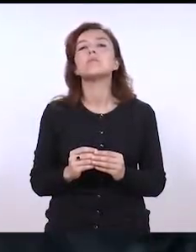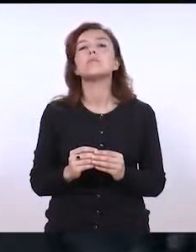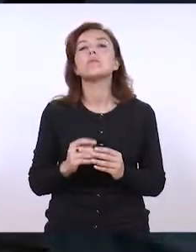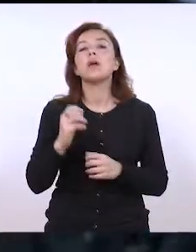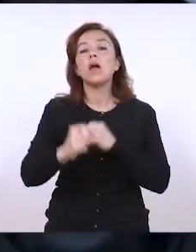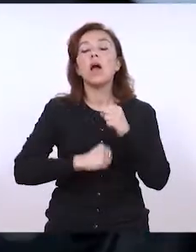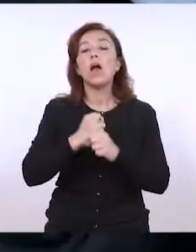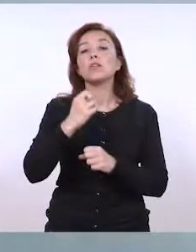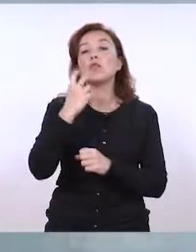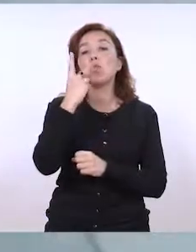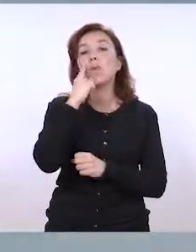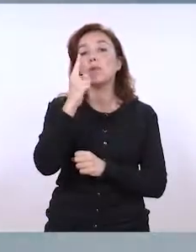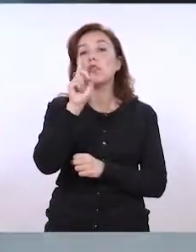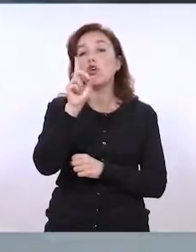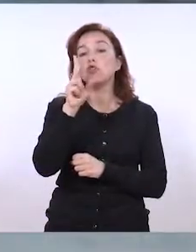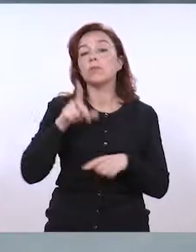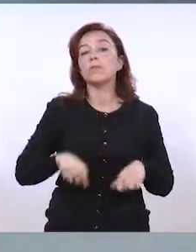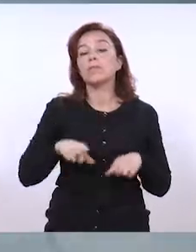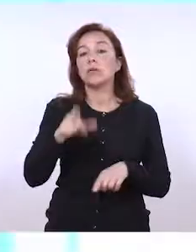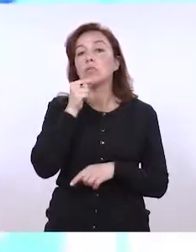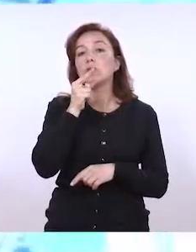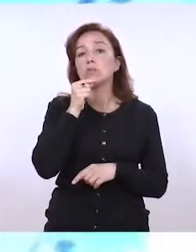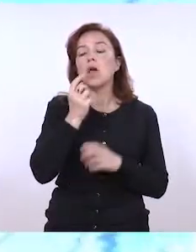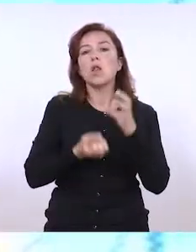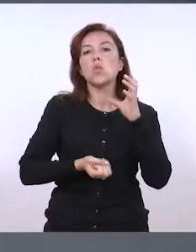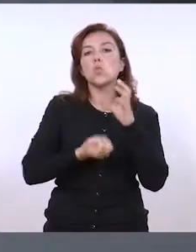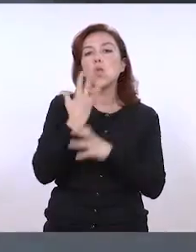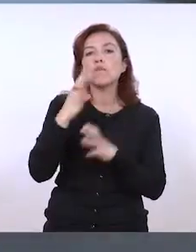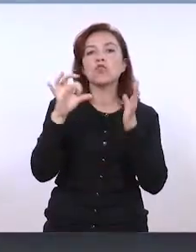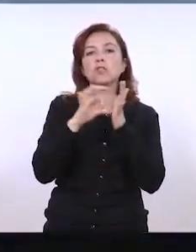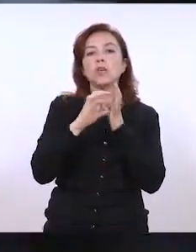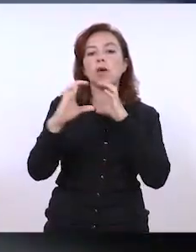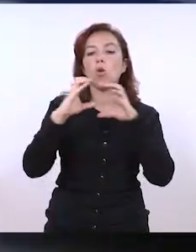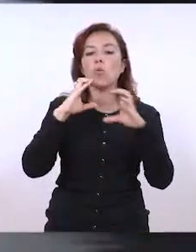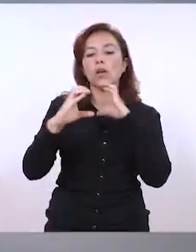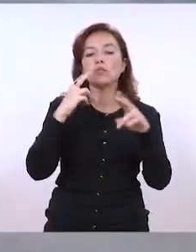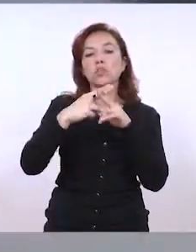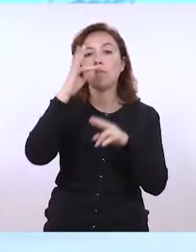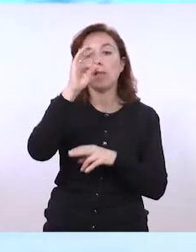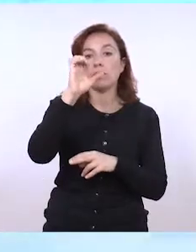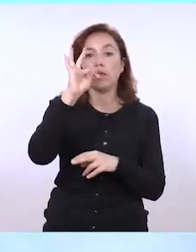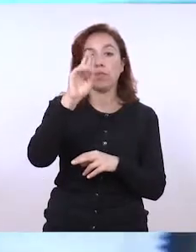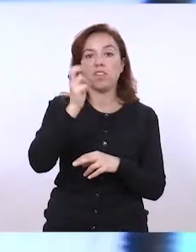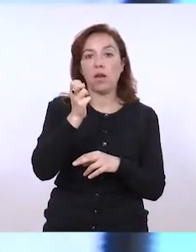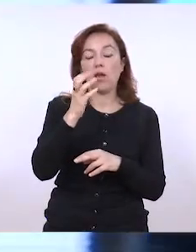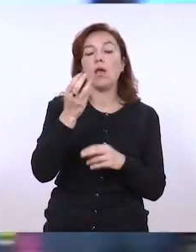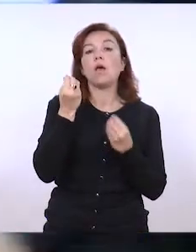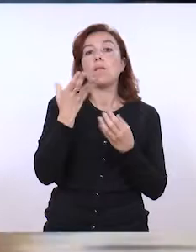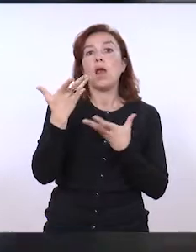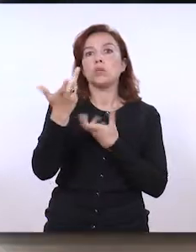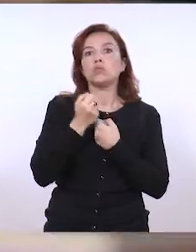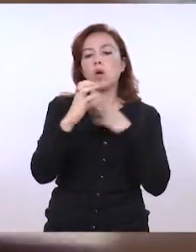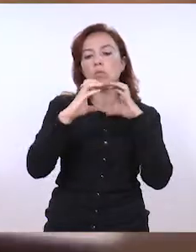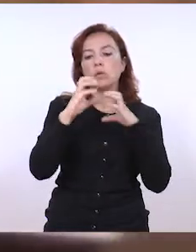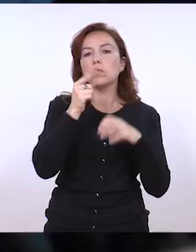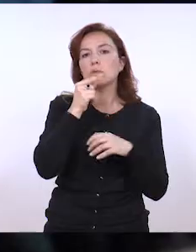En el año 2012, el Ministerio del Interior incorporó el sistema de comunicación TETRA para hacer que las comunicaciones policiales